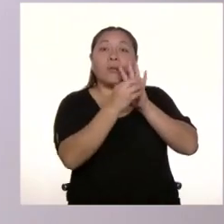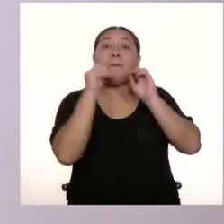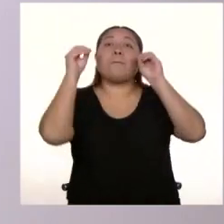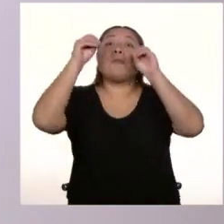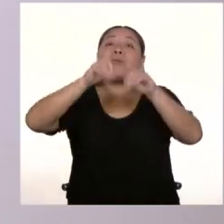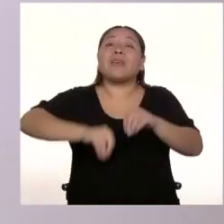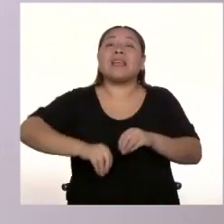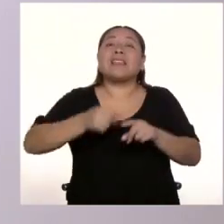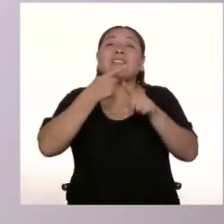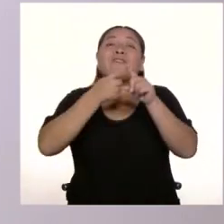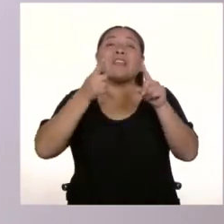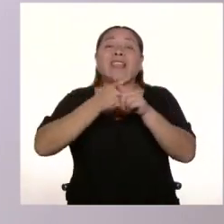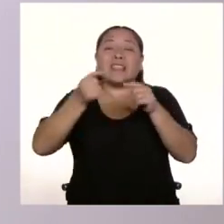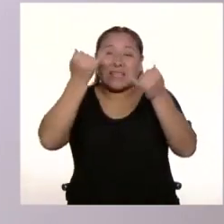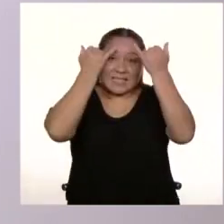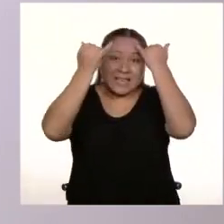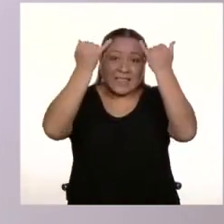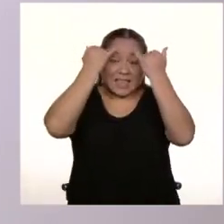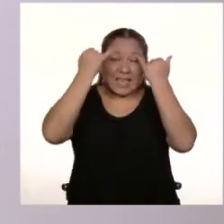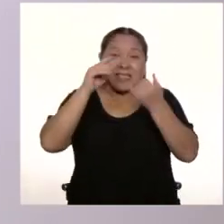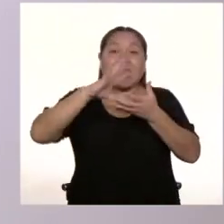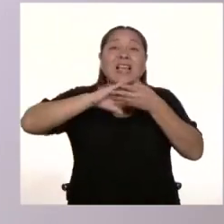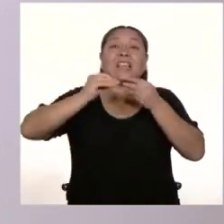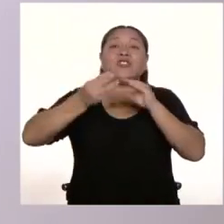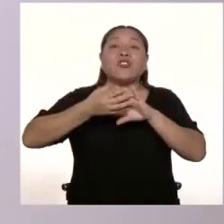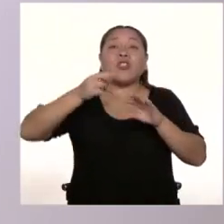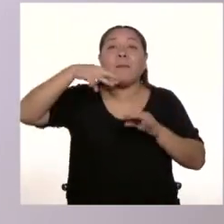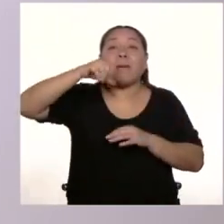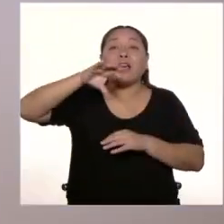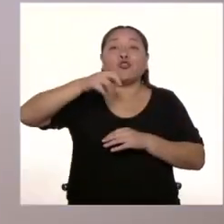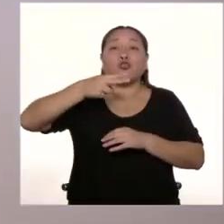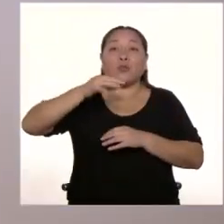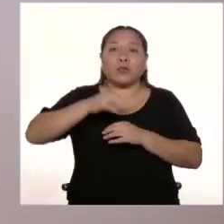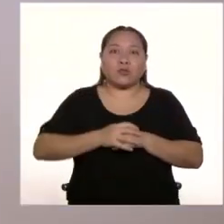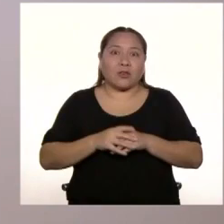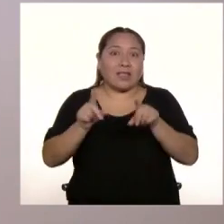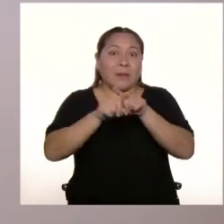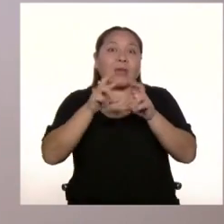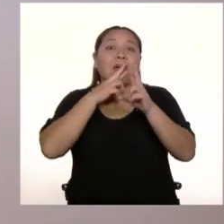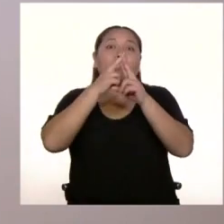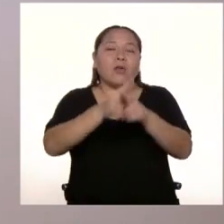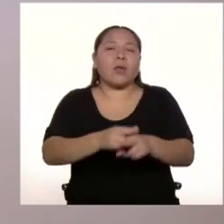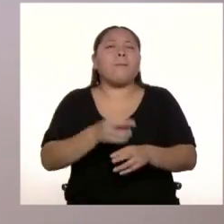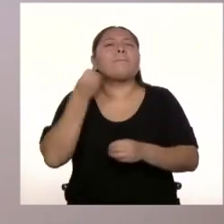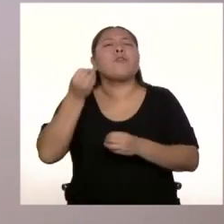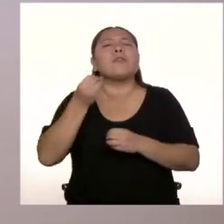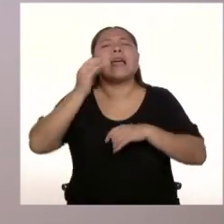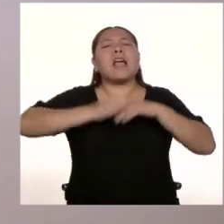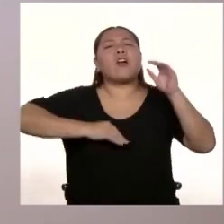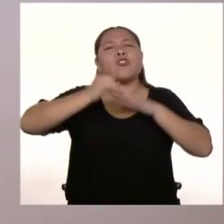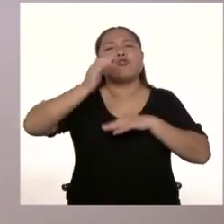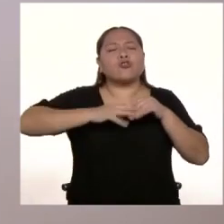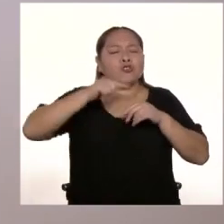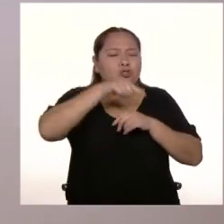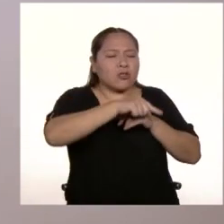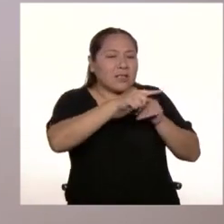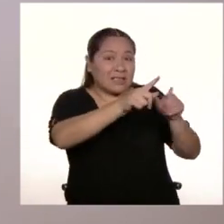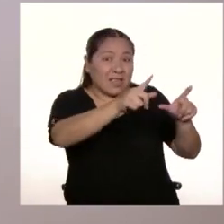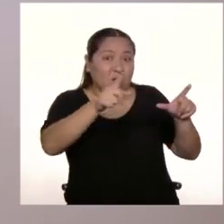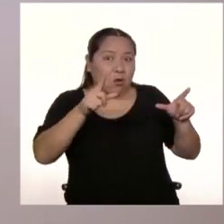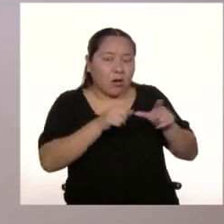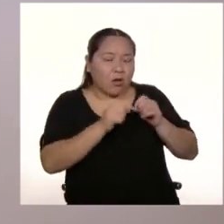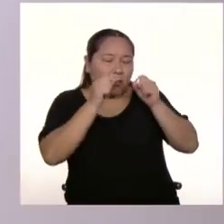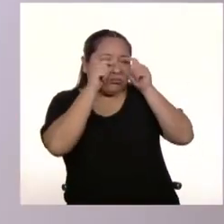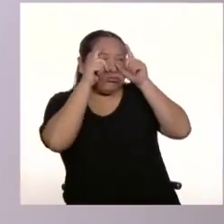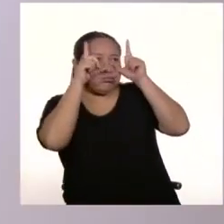la historia de Machu Picchu. Y además vas a responder la siguiente pregunta. ¿Por qué la construcción de Machu Picchu sigue asombrando a